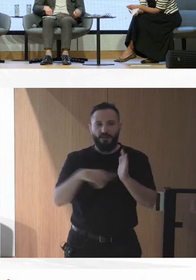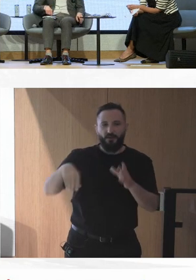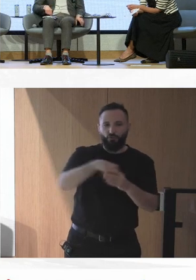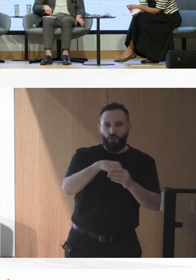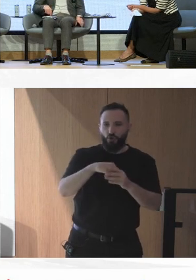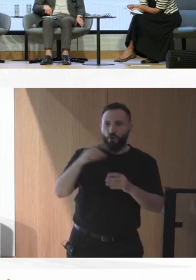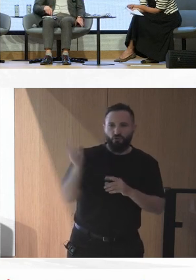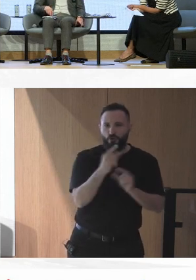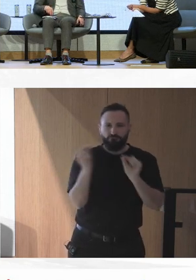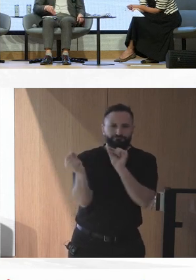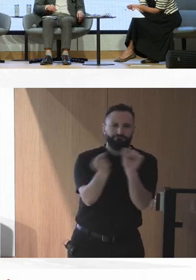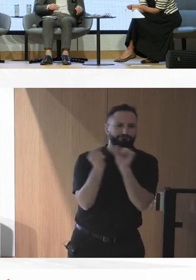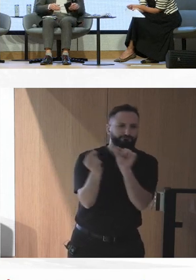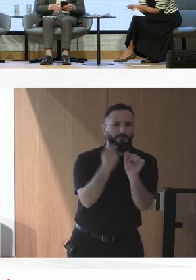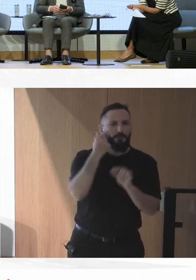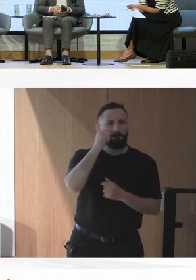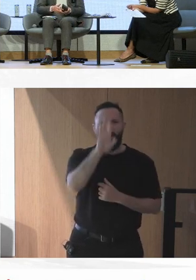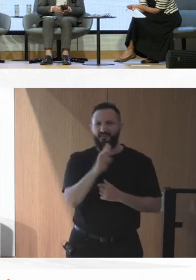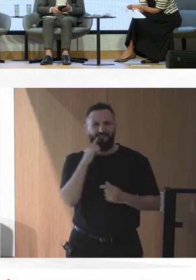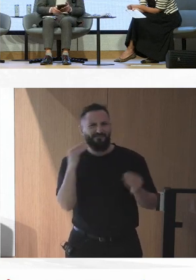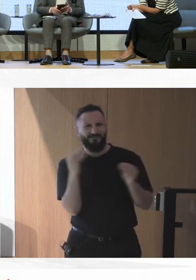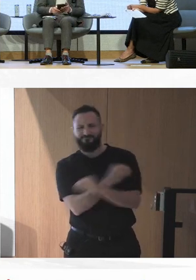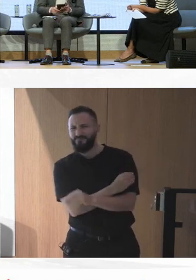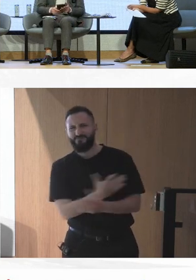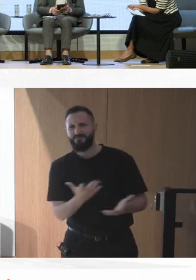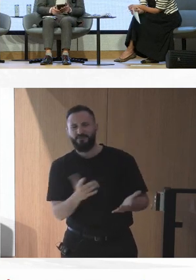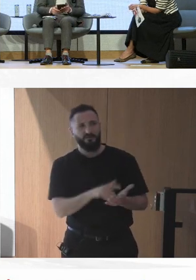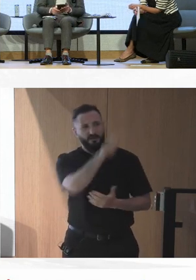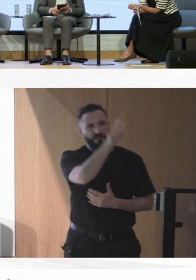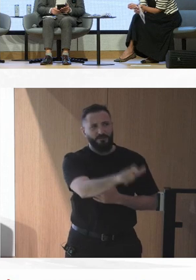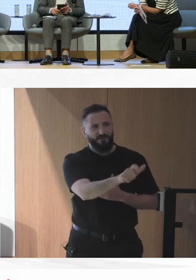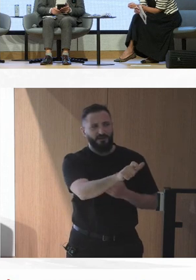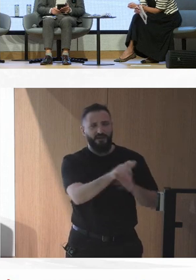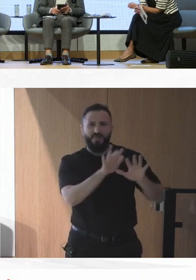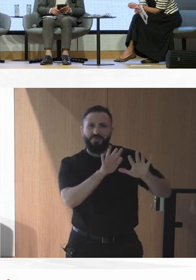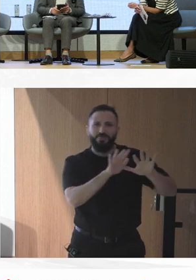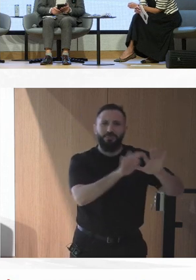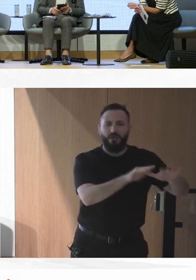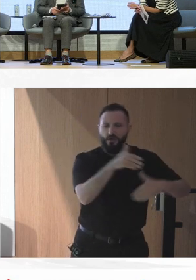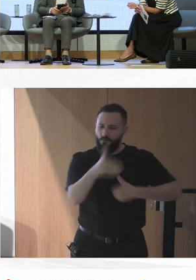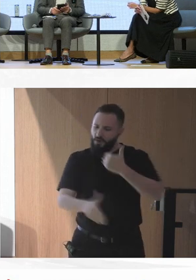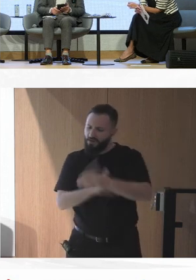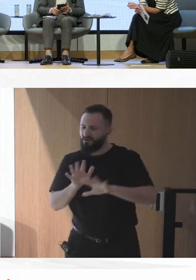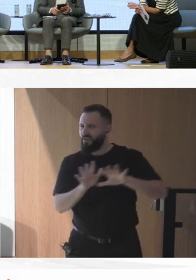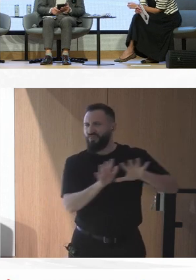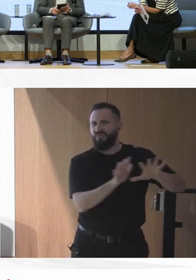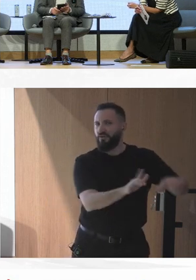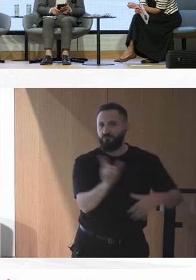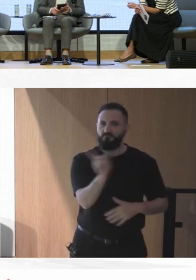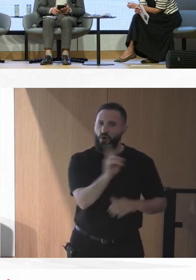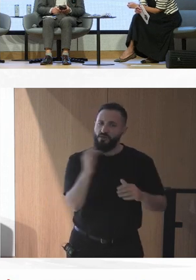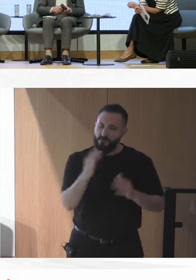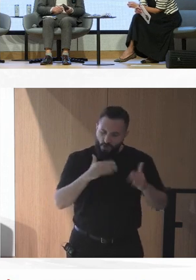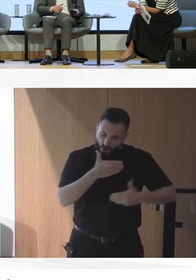discutíamos y nos parecía que eso no tiene sentido. O sea, que la persona no debe ser apartada del proceso, ¿no?, sino lo que hay que hacer es adaptar